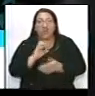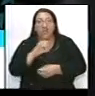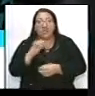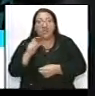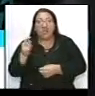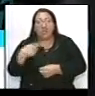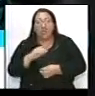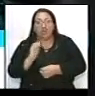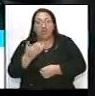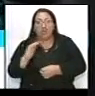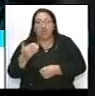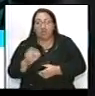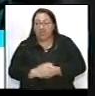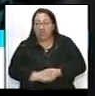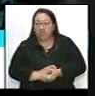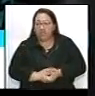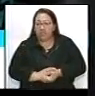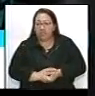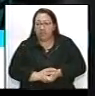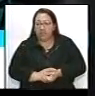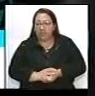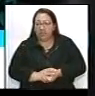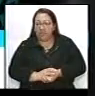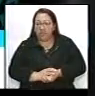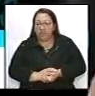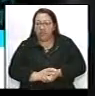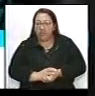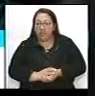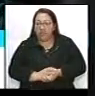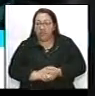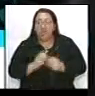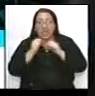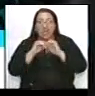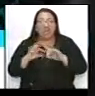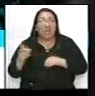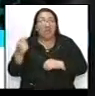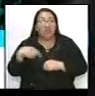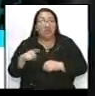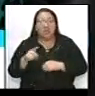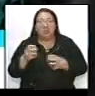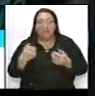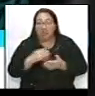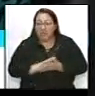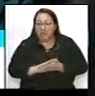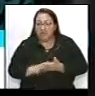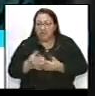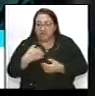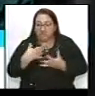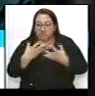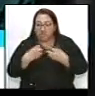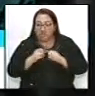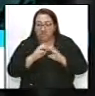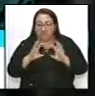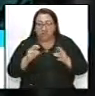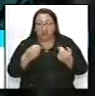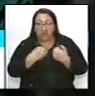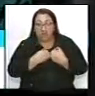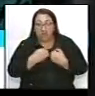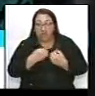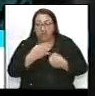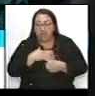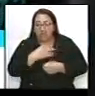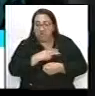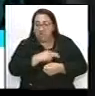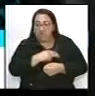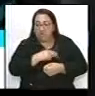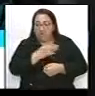venido? ¿Cuántas veces se le ha citado a la secretaria que sigue trabajando en su despacho y no ha venido? Si yo quiero esclarecer la responsabilidad y mi honor,